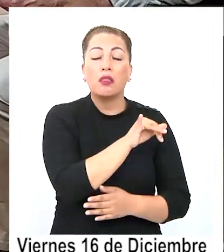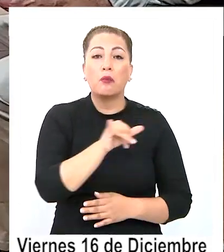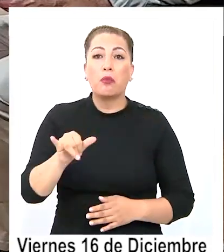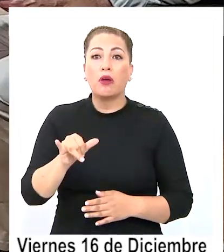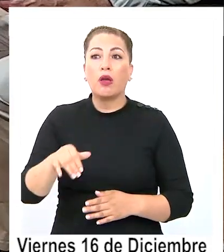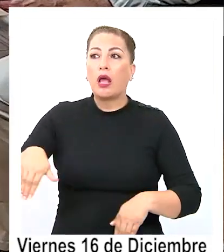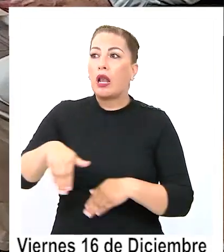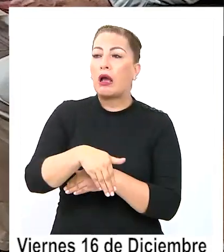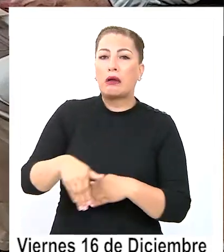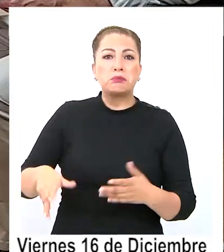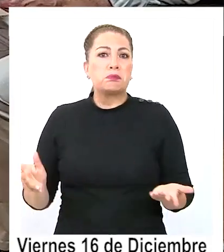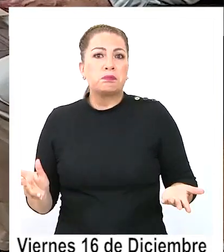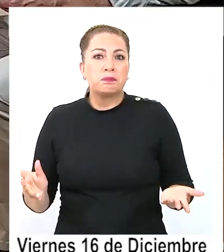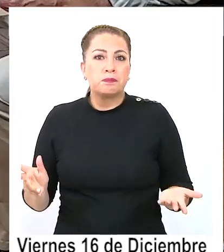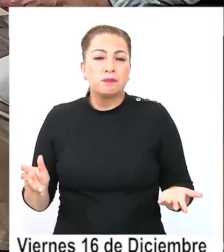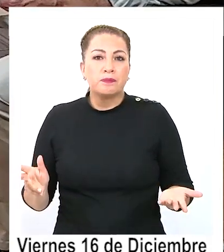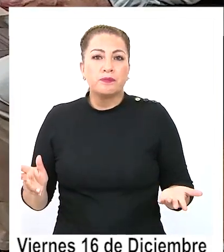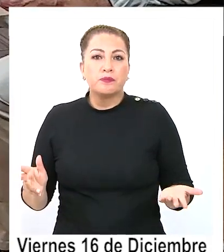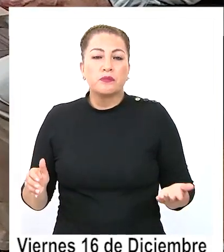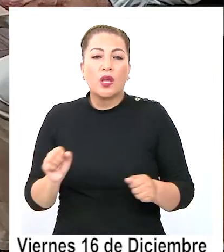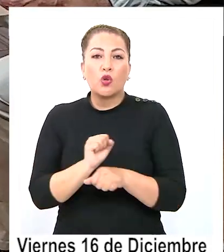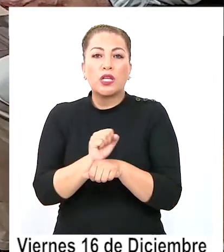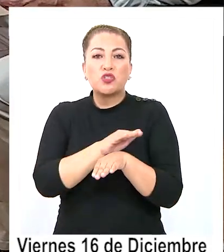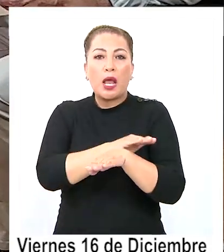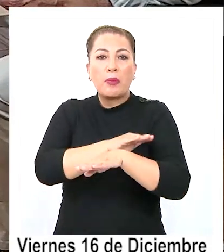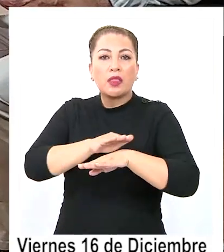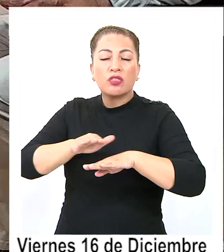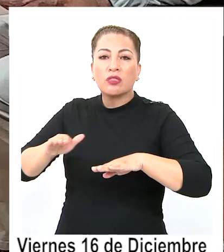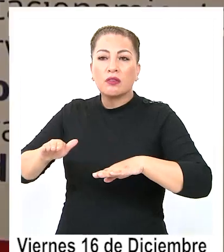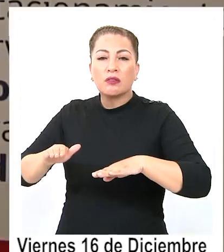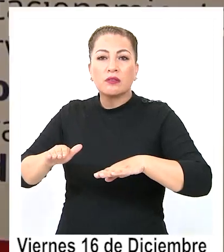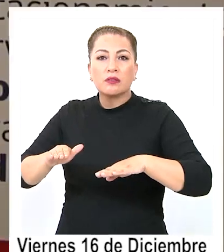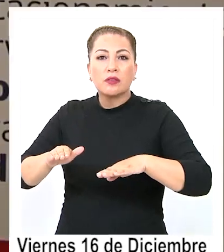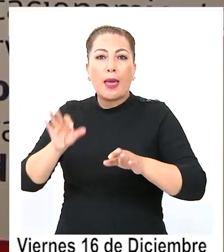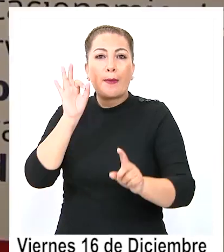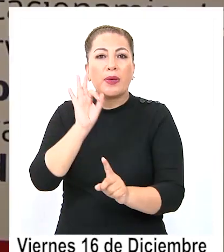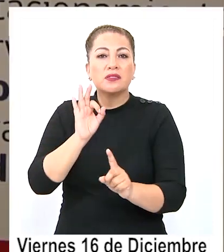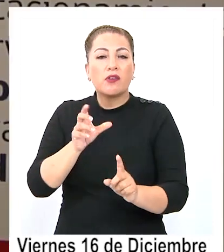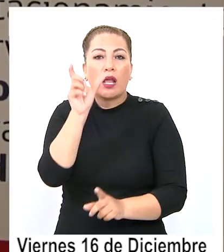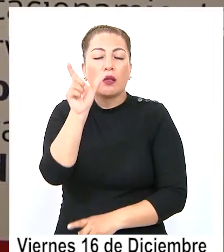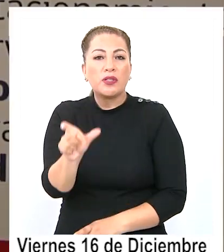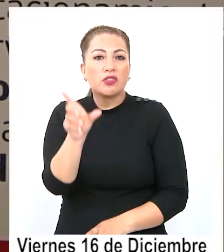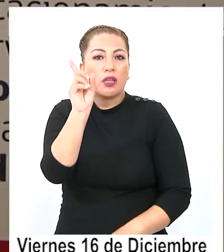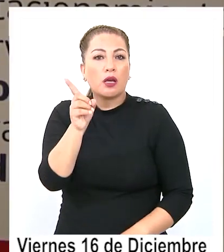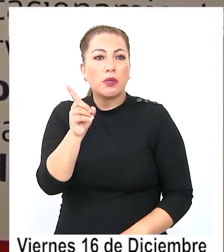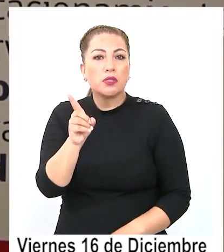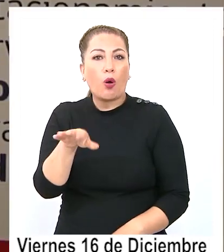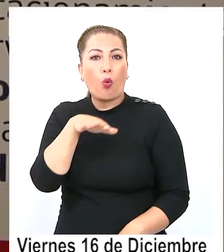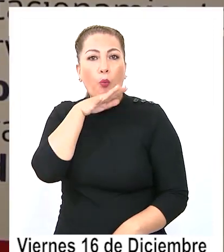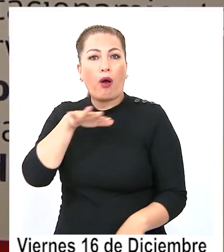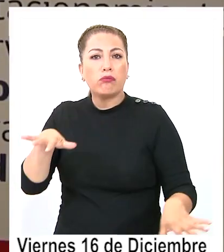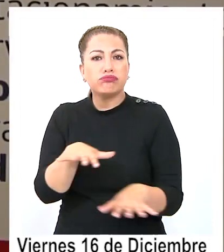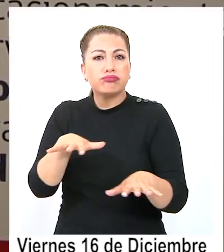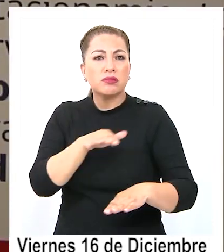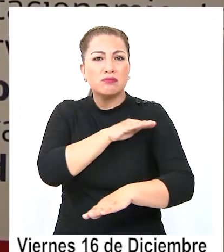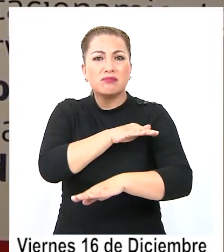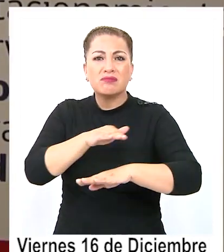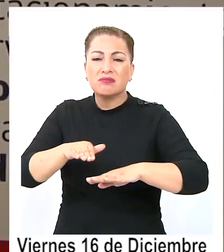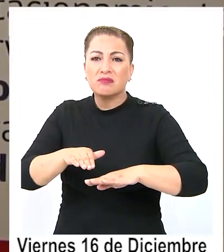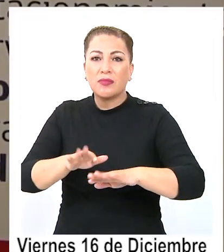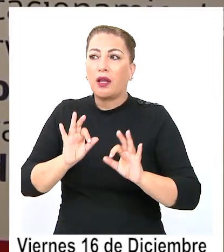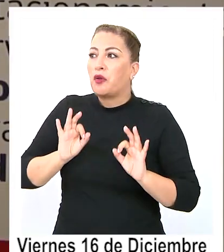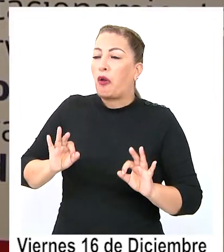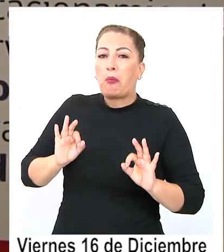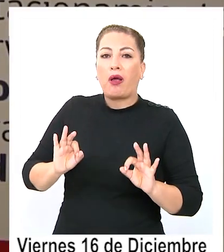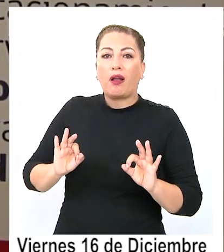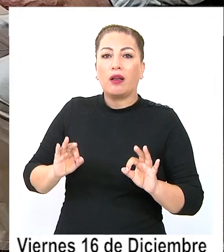ejemplo, aquí en las calles vemos que los estacionamientos, ¿cierto?, destinados a la gente con discapacidad están todos ocupados por la gente que común y